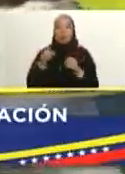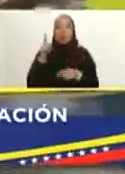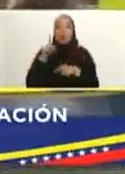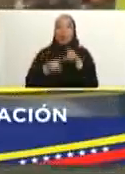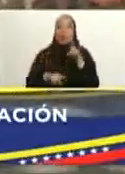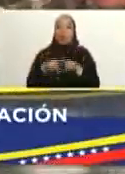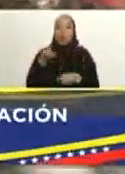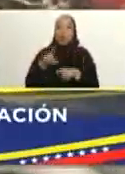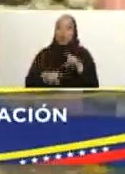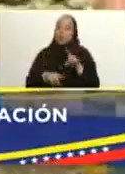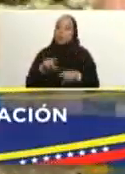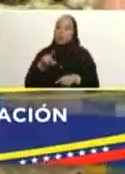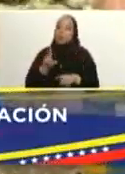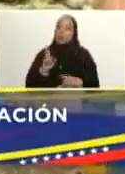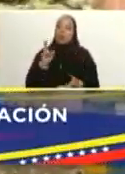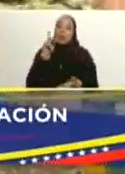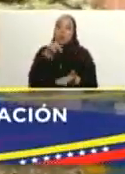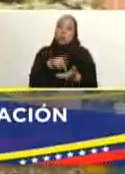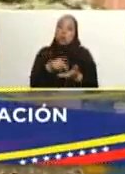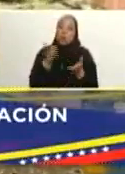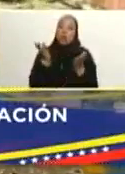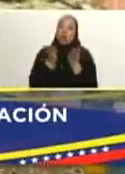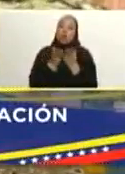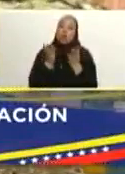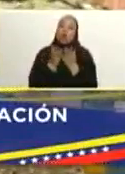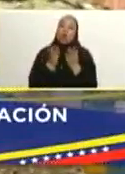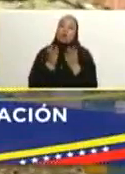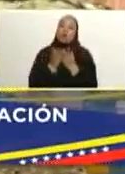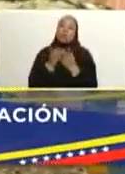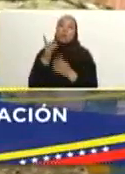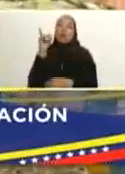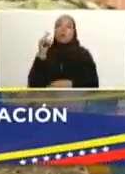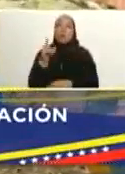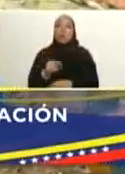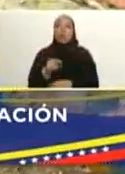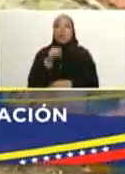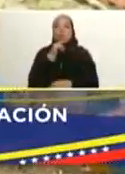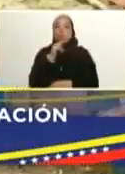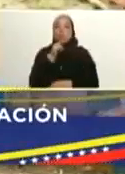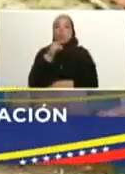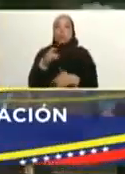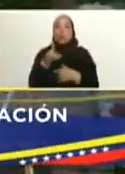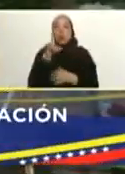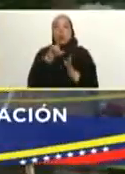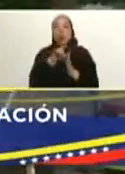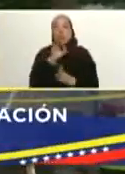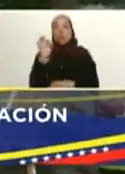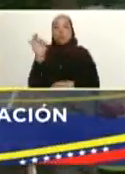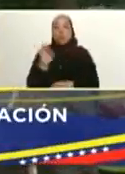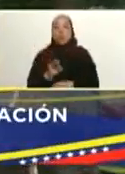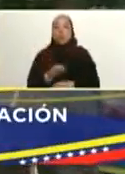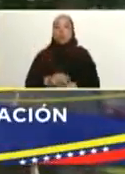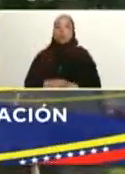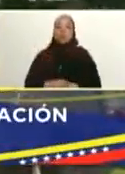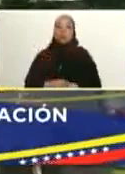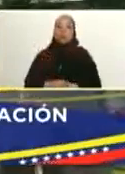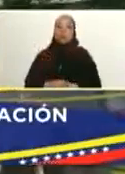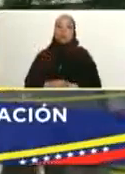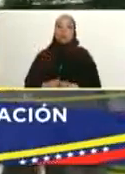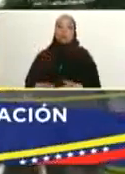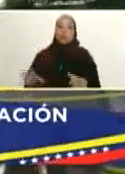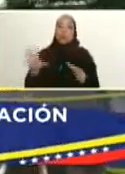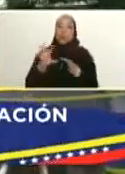material para que esta escuela en el menor tiempo posible esté al 100%. Esta unidad